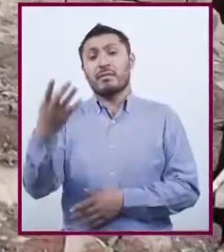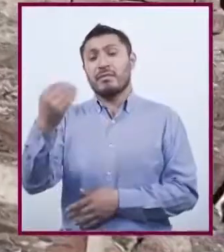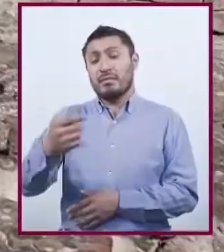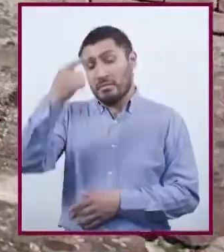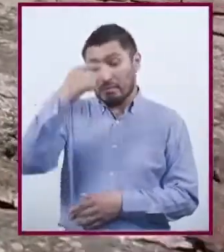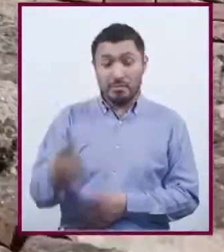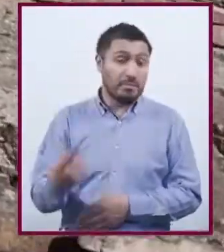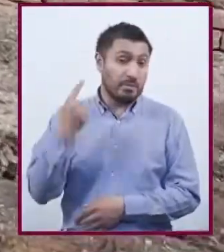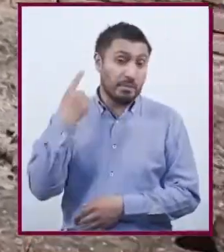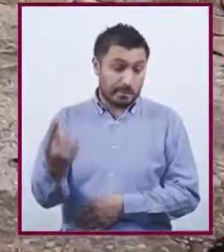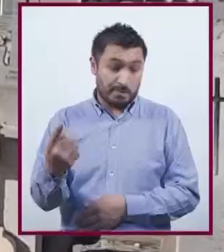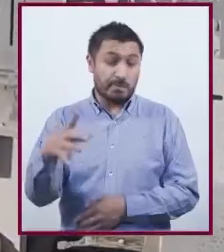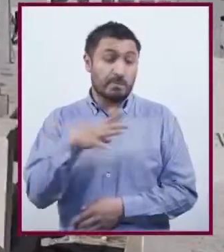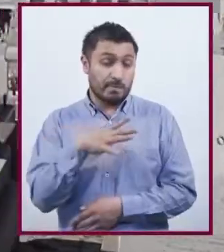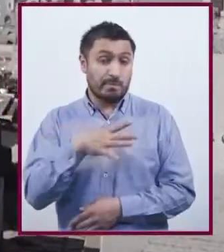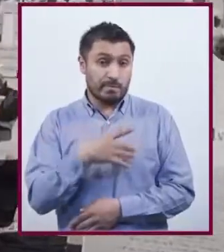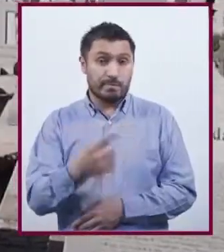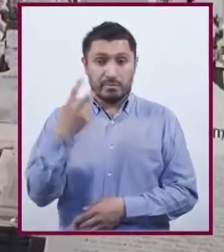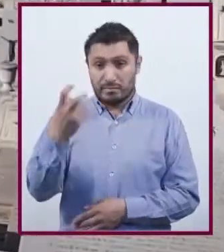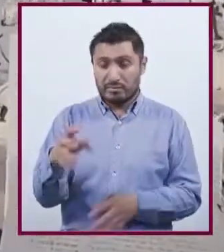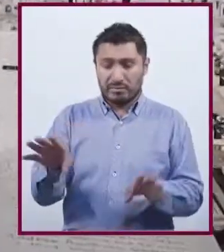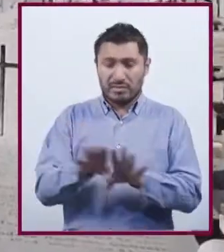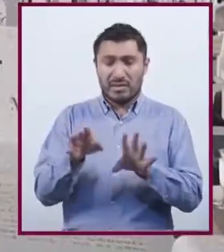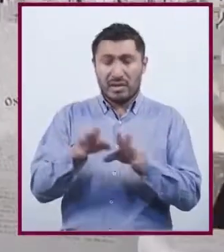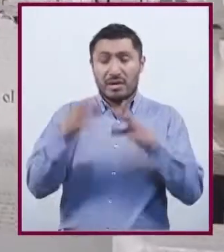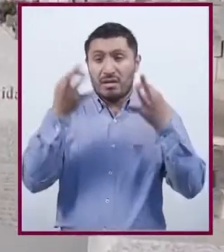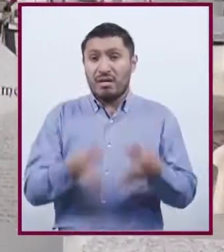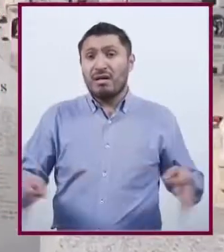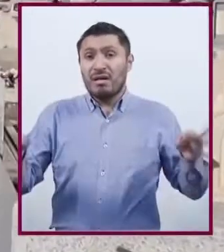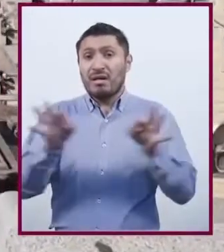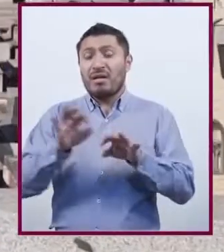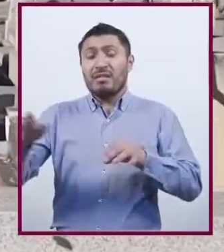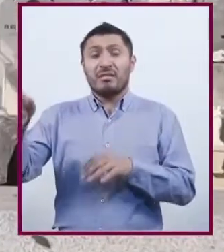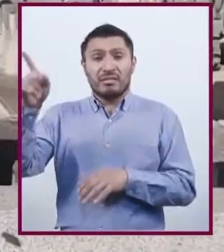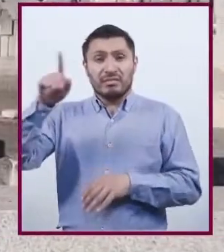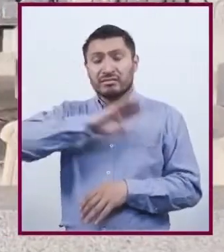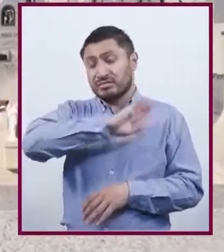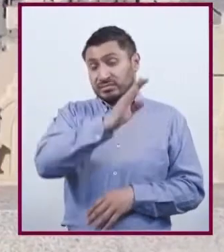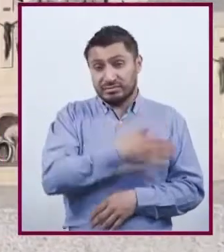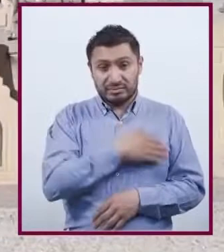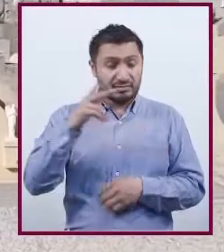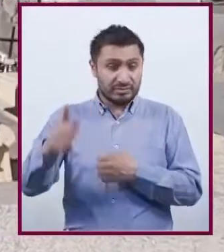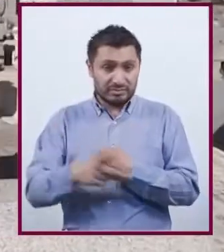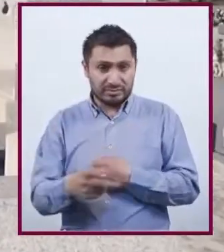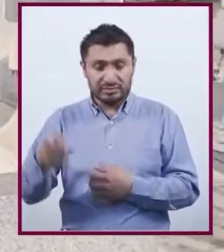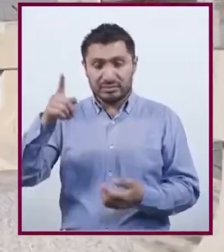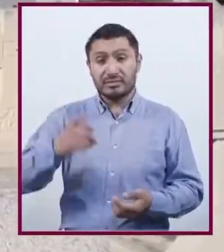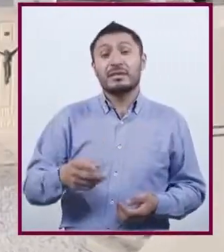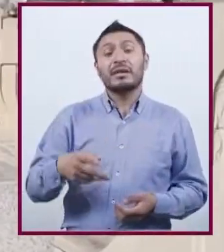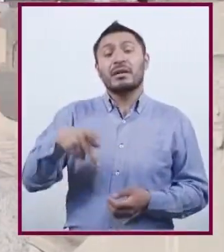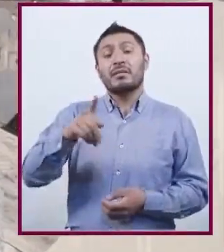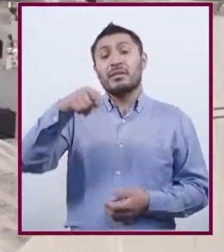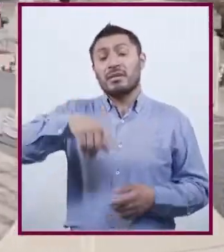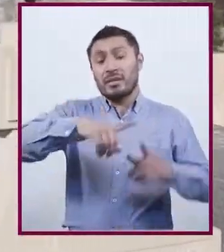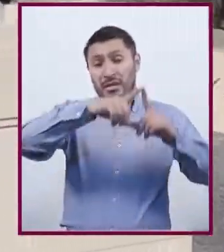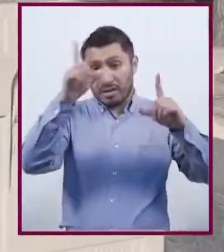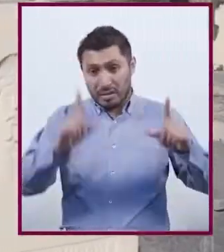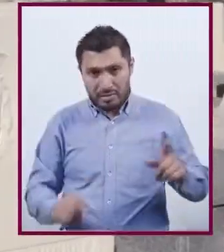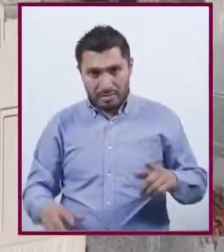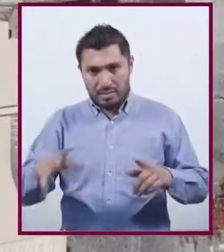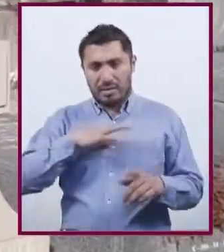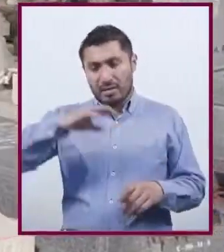Esta situación hizo eco por toda la geografía española. Dentro de nuestro territorio nacional, las experiencias fueron diversas